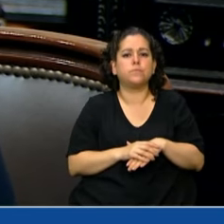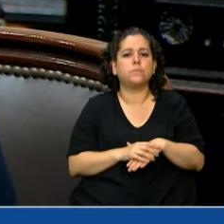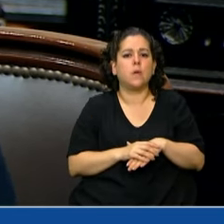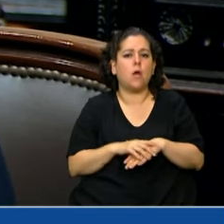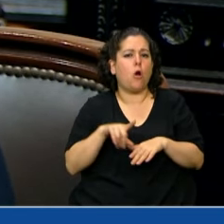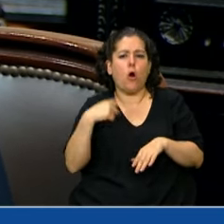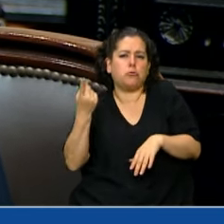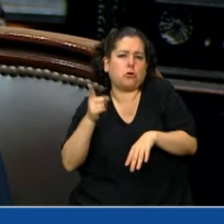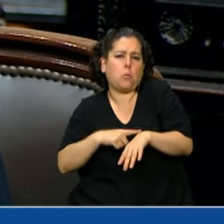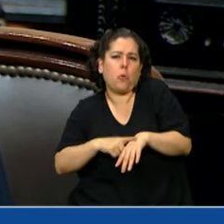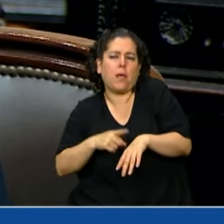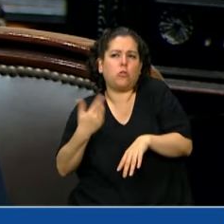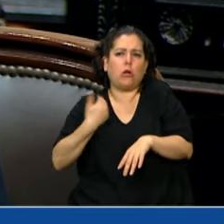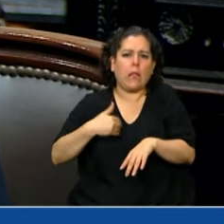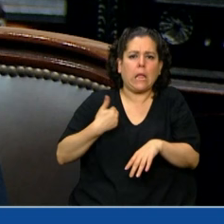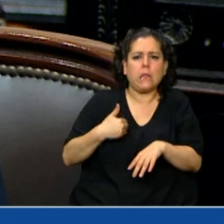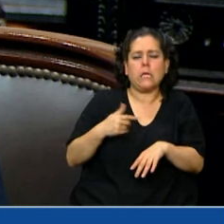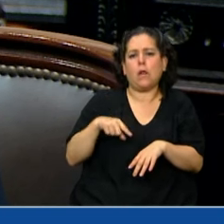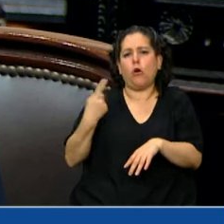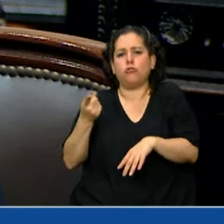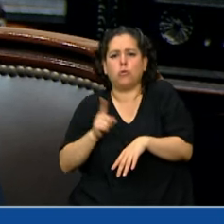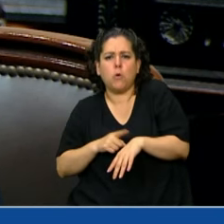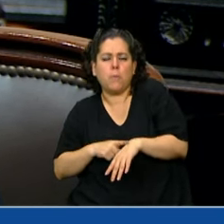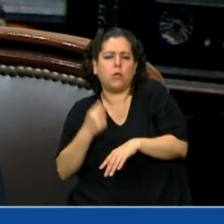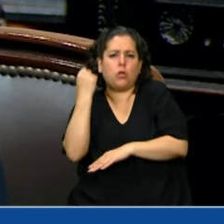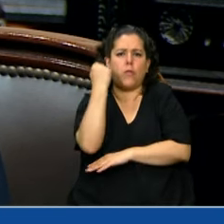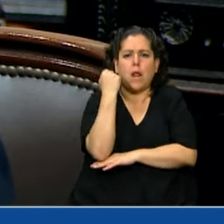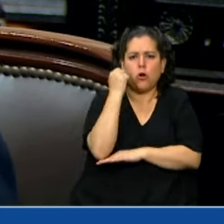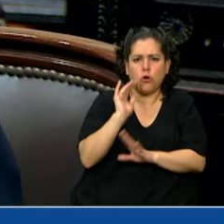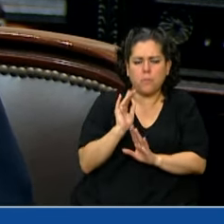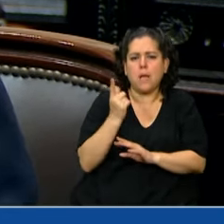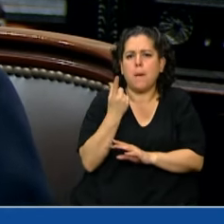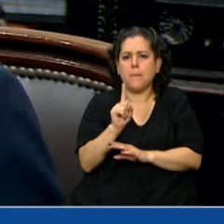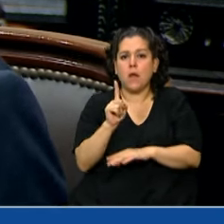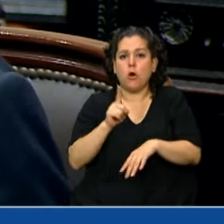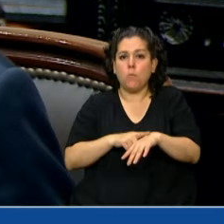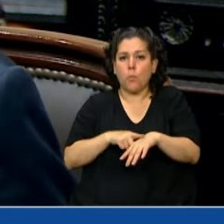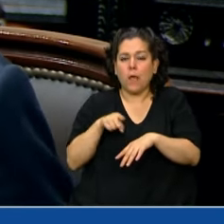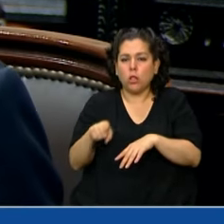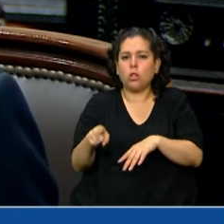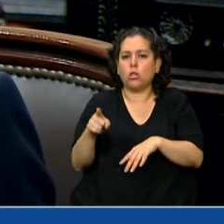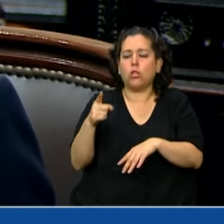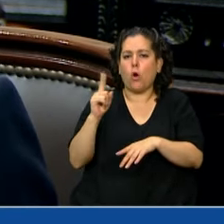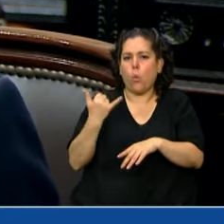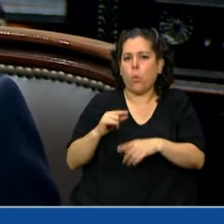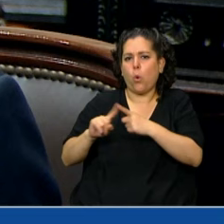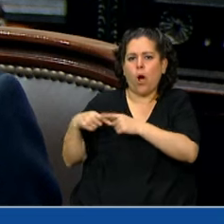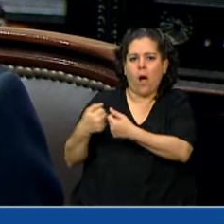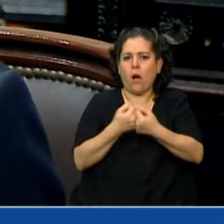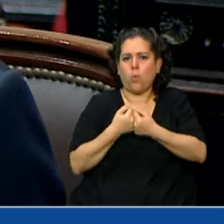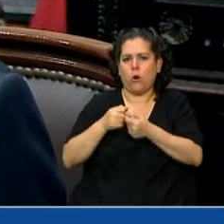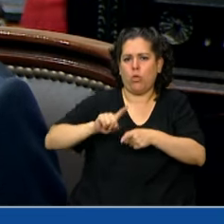era otro tiempo de nuestro país era otro tiempo también de nuestra economía pero se vio en el marco de un gran consenso